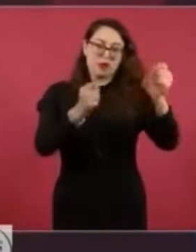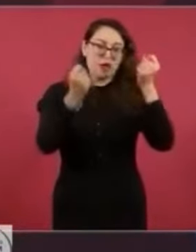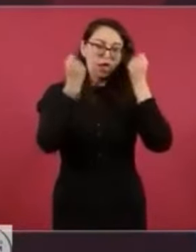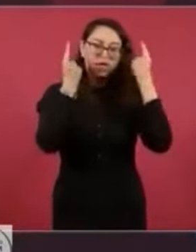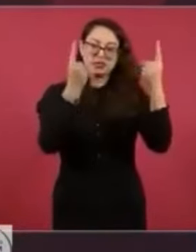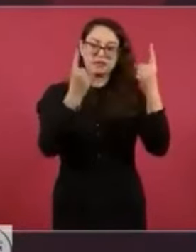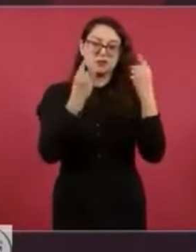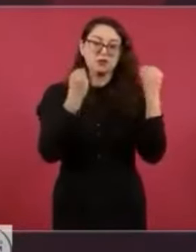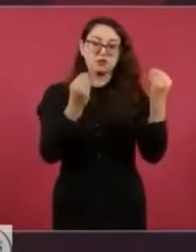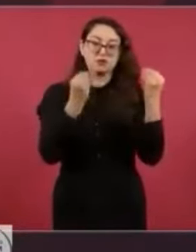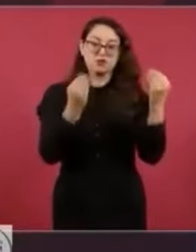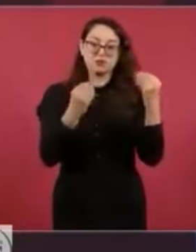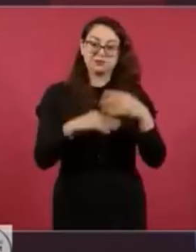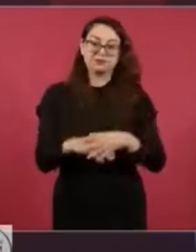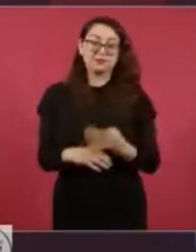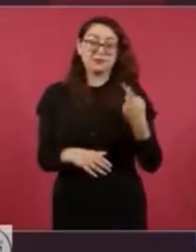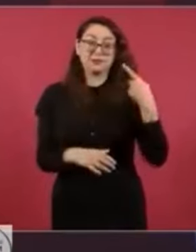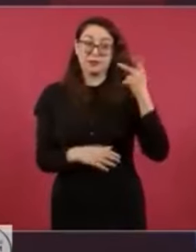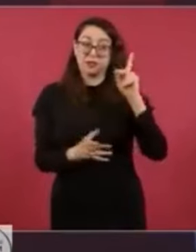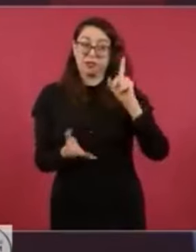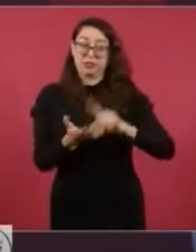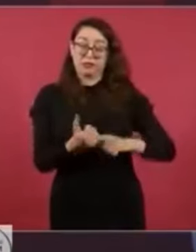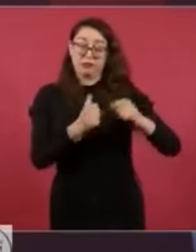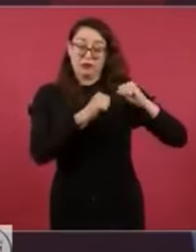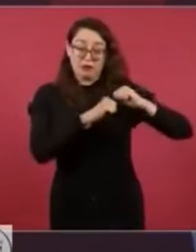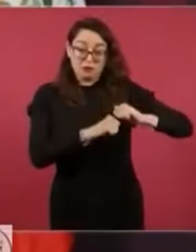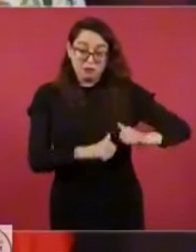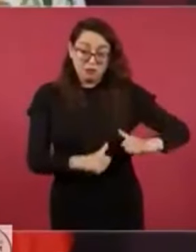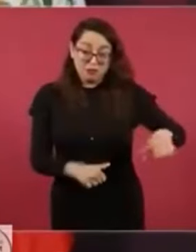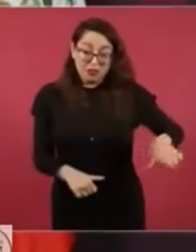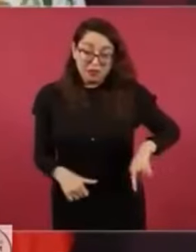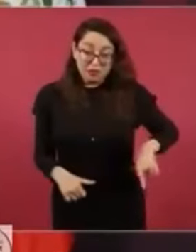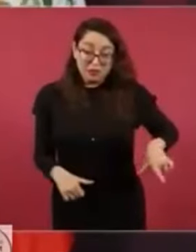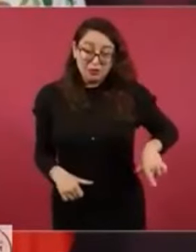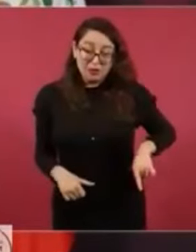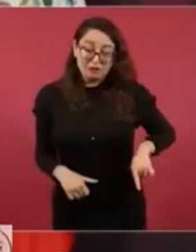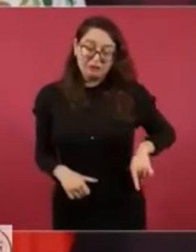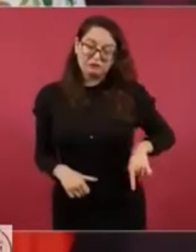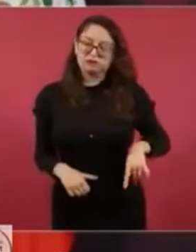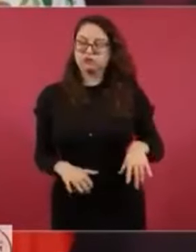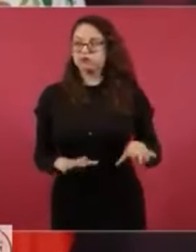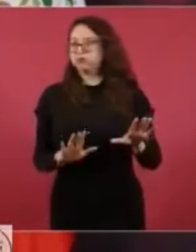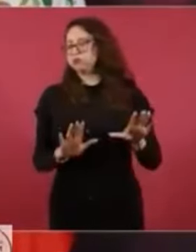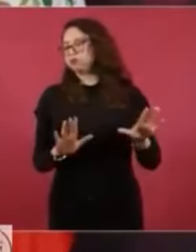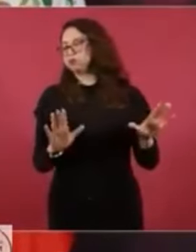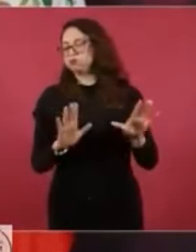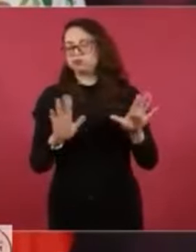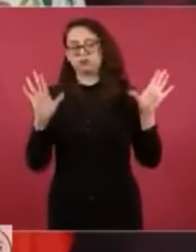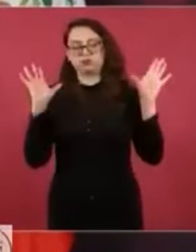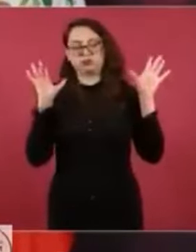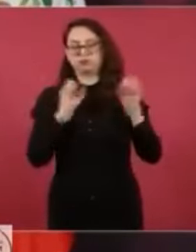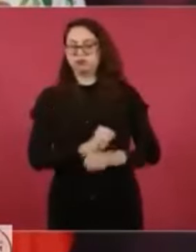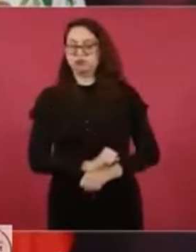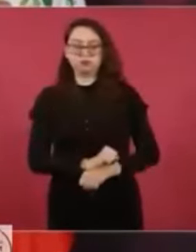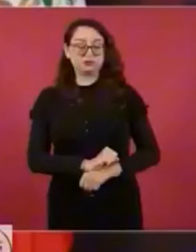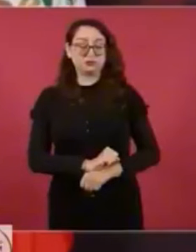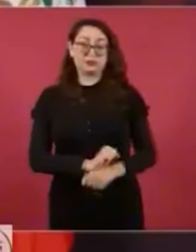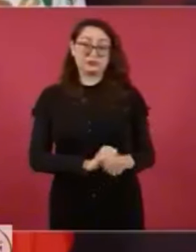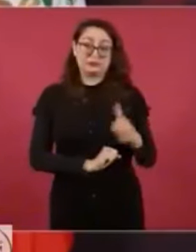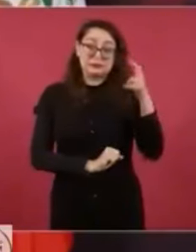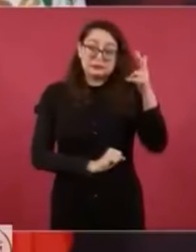admiro per lasor de España son otra cosa y la monarquía